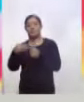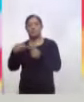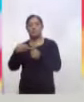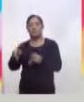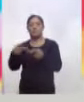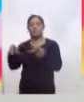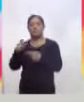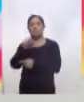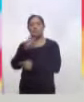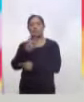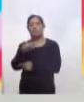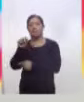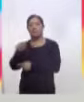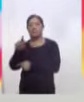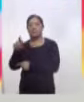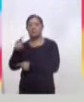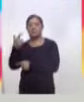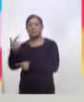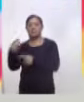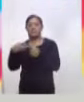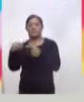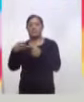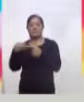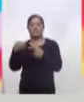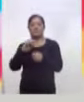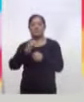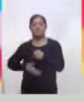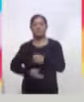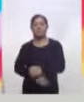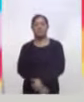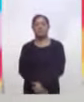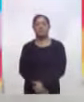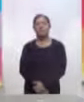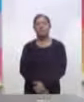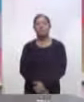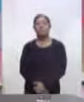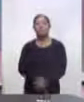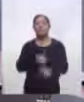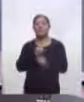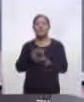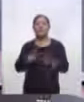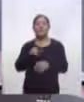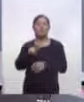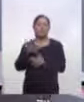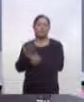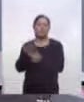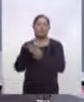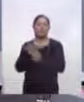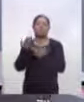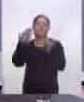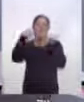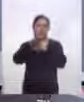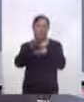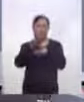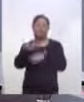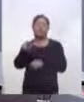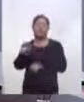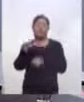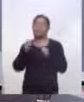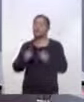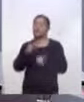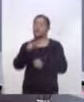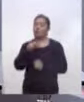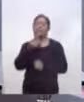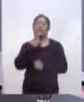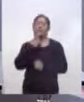centavos y a la venta en 22 pesos con 77 centavos. Información que emiten las entidades bancarias y que seguramente es de